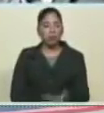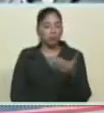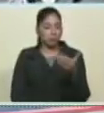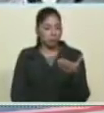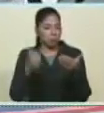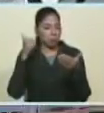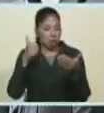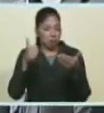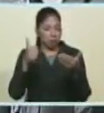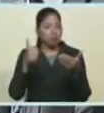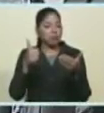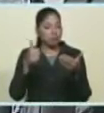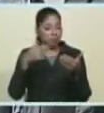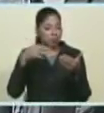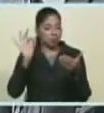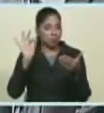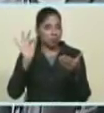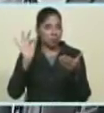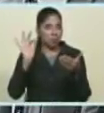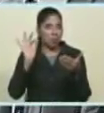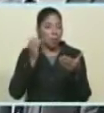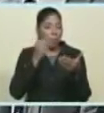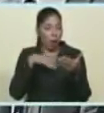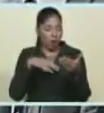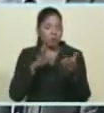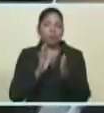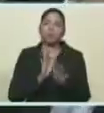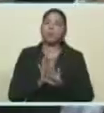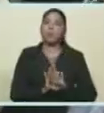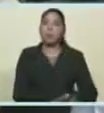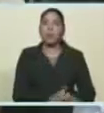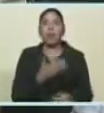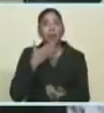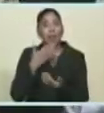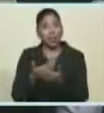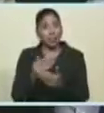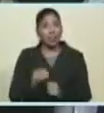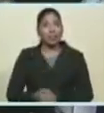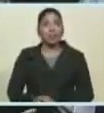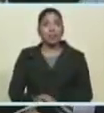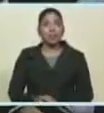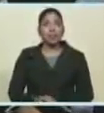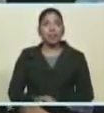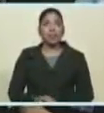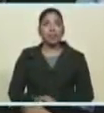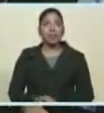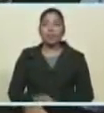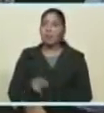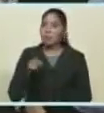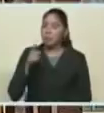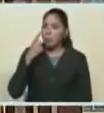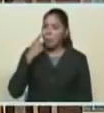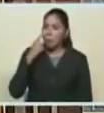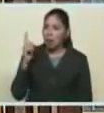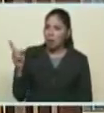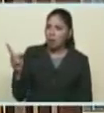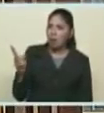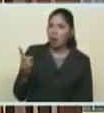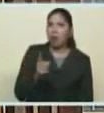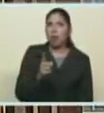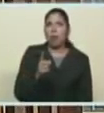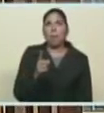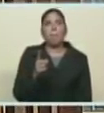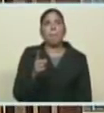Correcto, muy bien. Bueno, muchas gracias. Tenemos presente en el salón por aquí a un